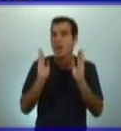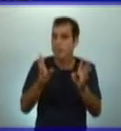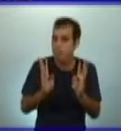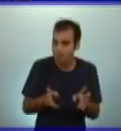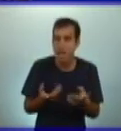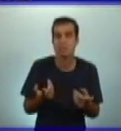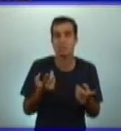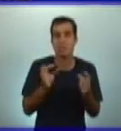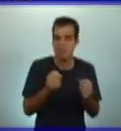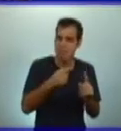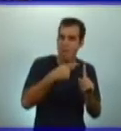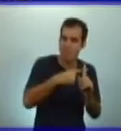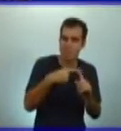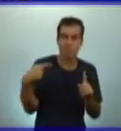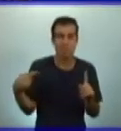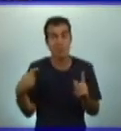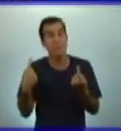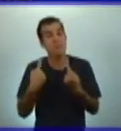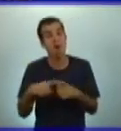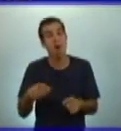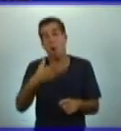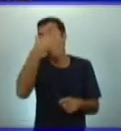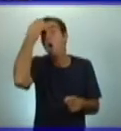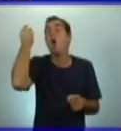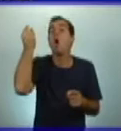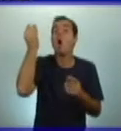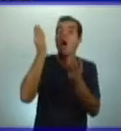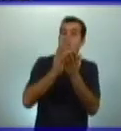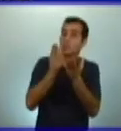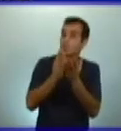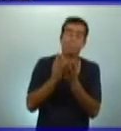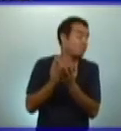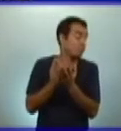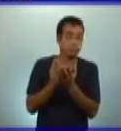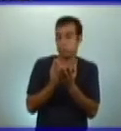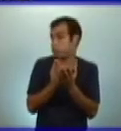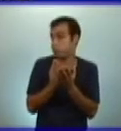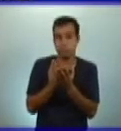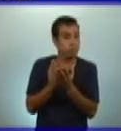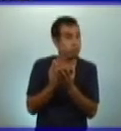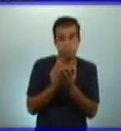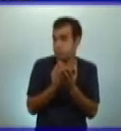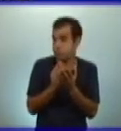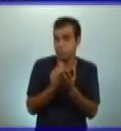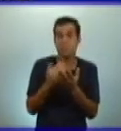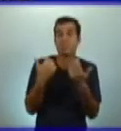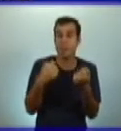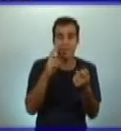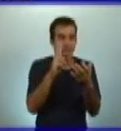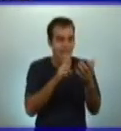podemos olvidar lo que estudiamos sobre la numeración, o sea, sobre escribir, leer números,